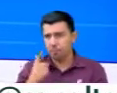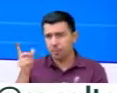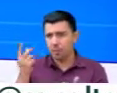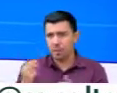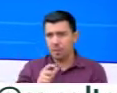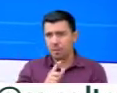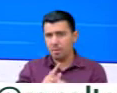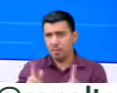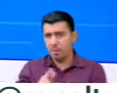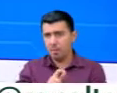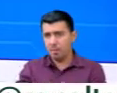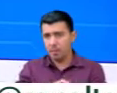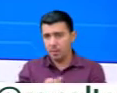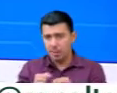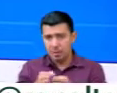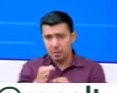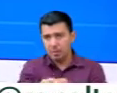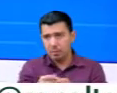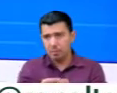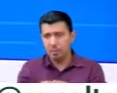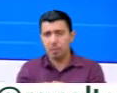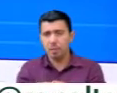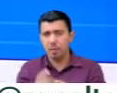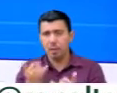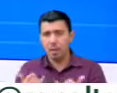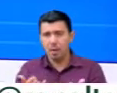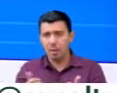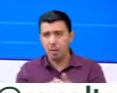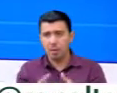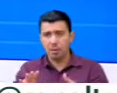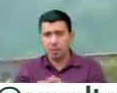temporalmente fue recibido a satisfacción por el gremio de taxistas.